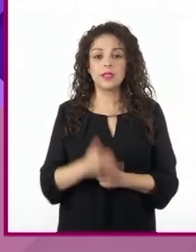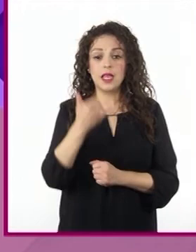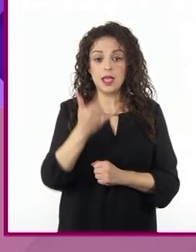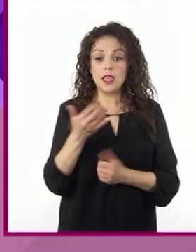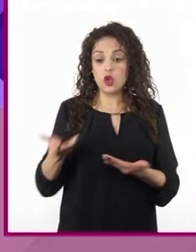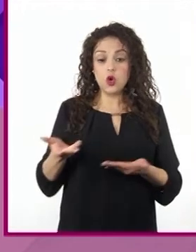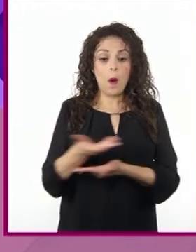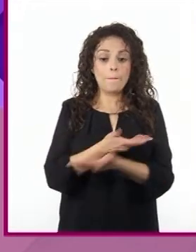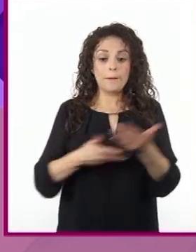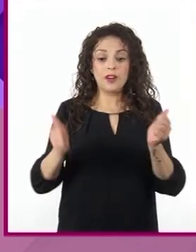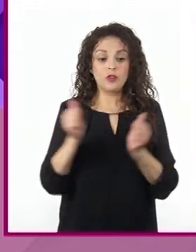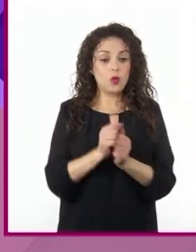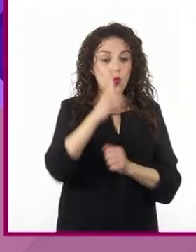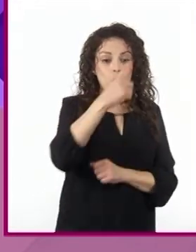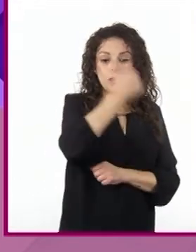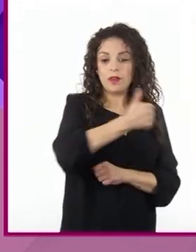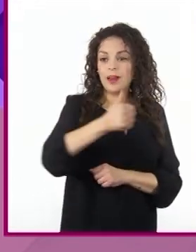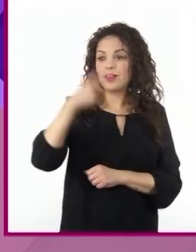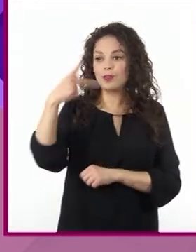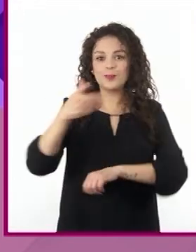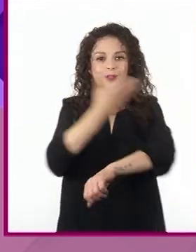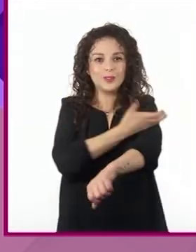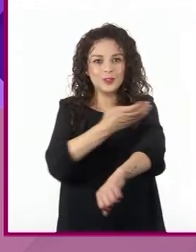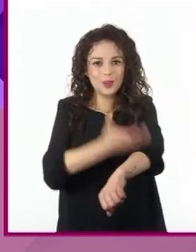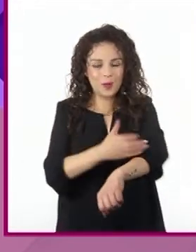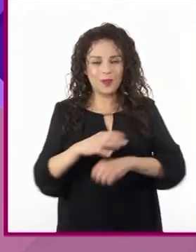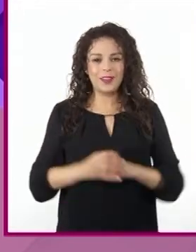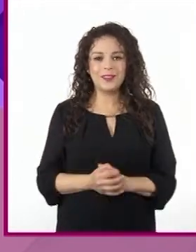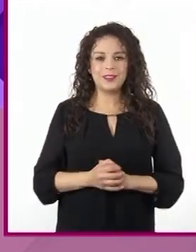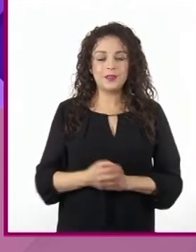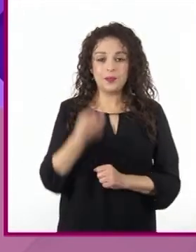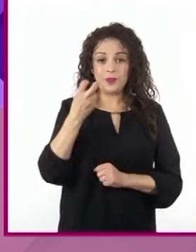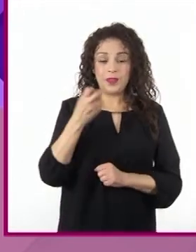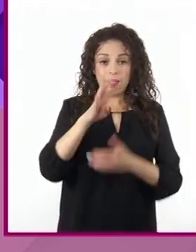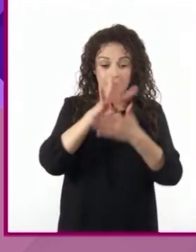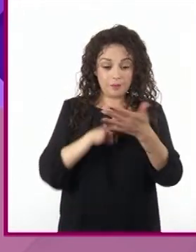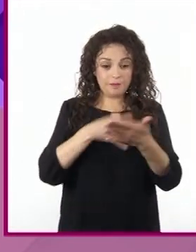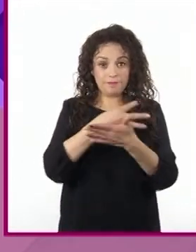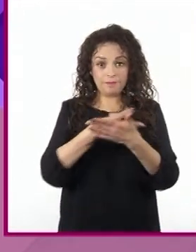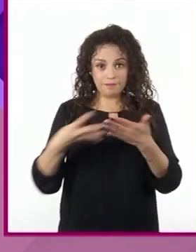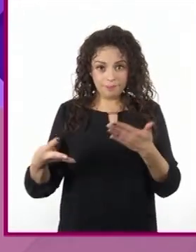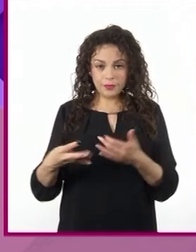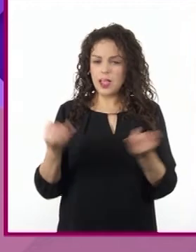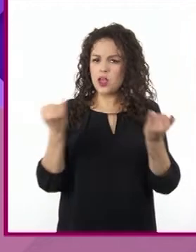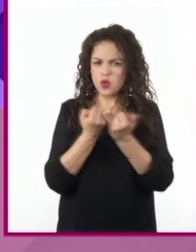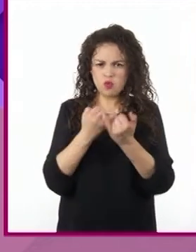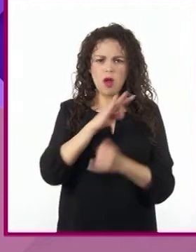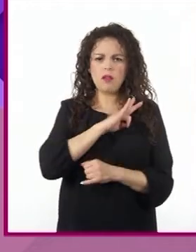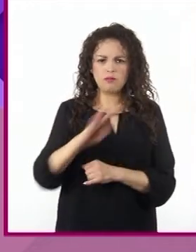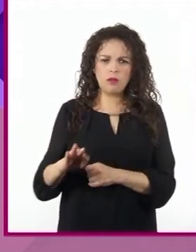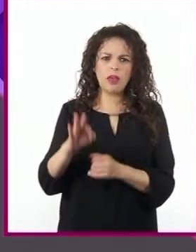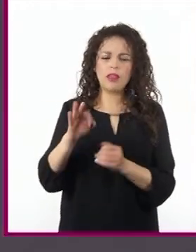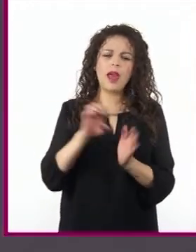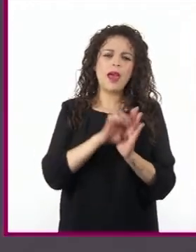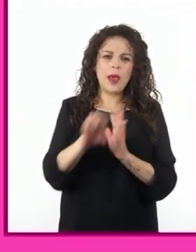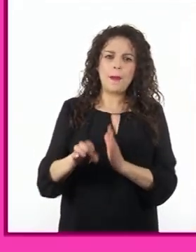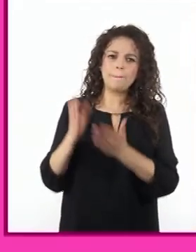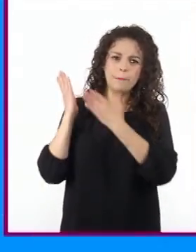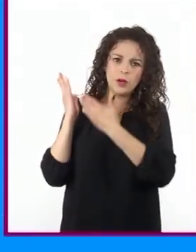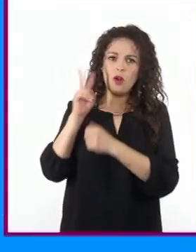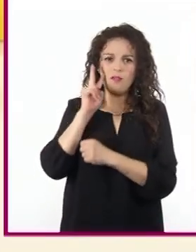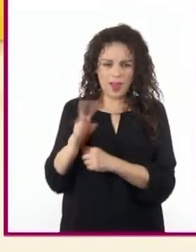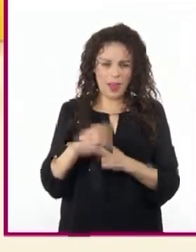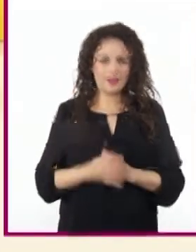ustedes con cada una y uno de ellos. El cuadro puede ser como el que se proyecta en pantalla. Como